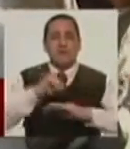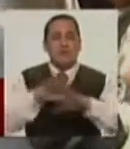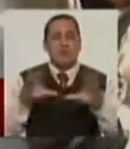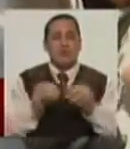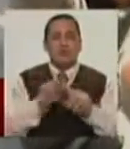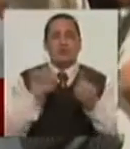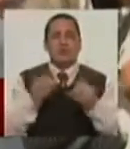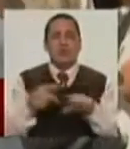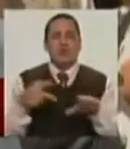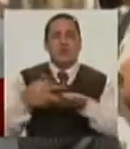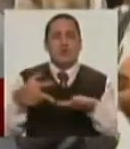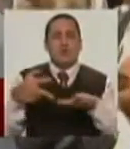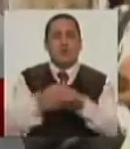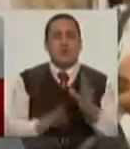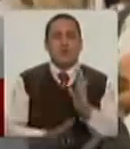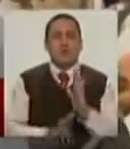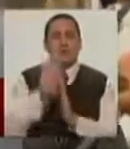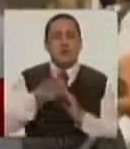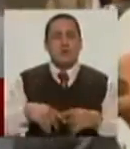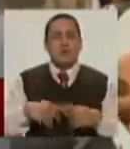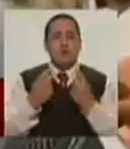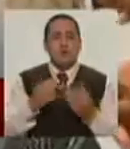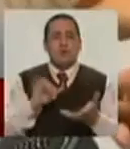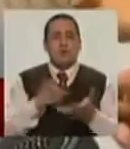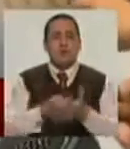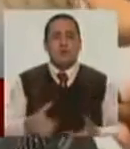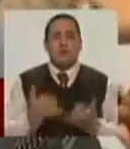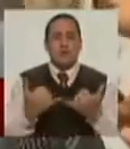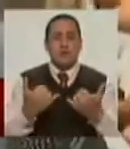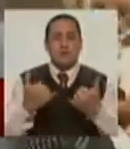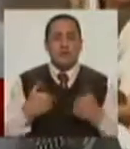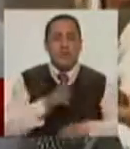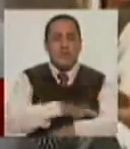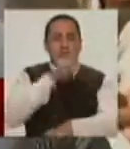de no poner trabas al crecimiento económico que hoy día mantiene la región de Piura.